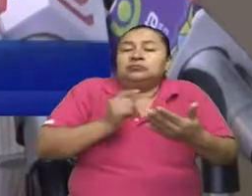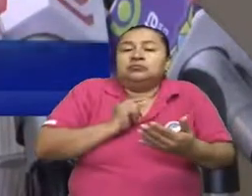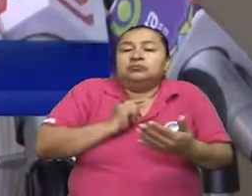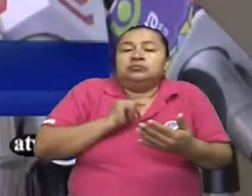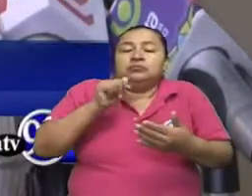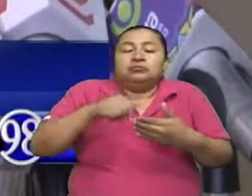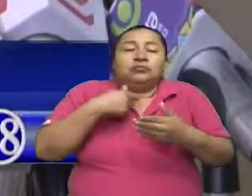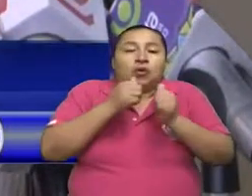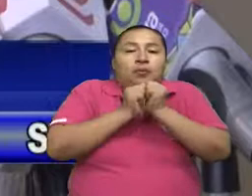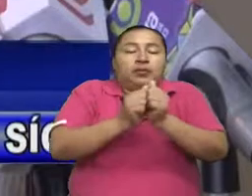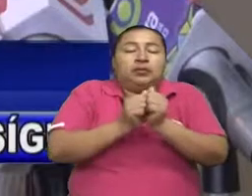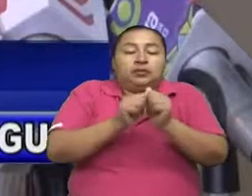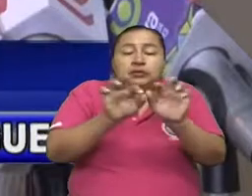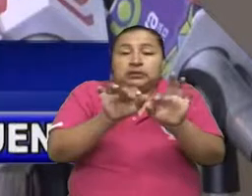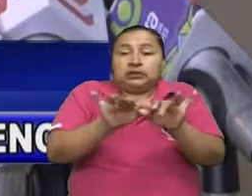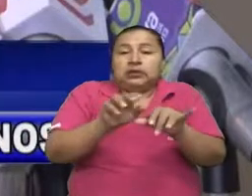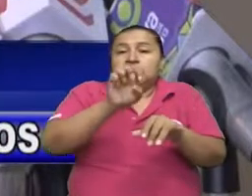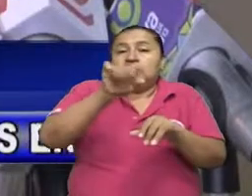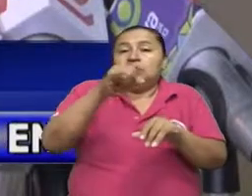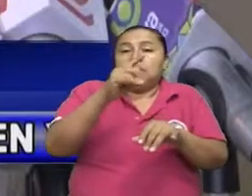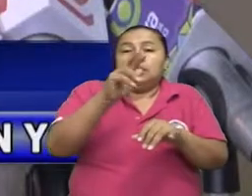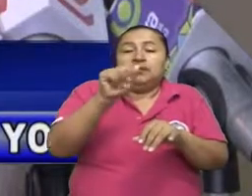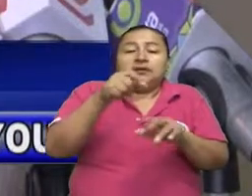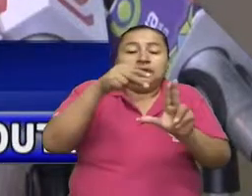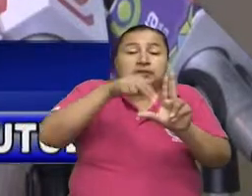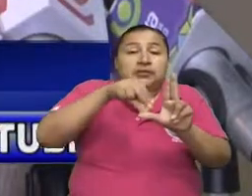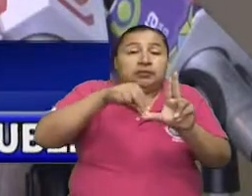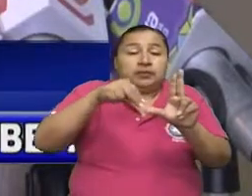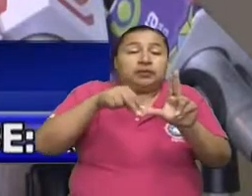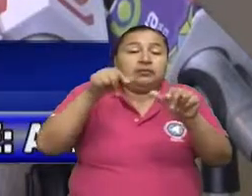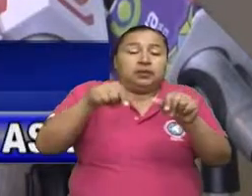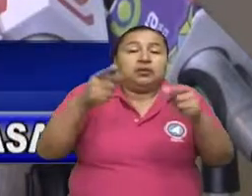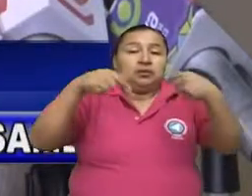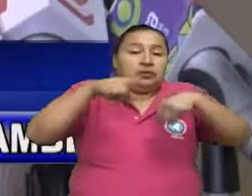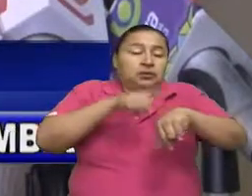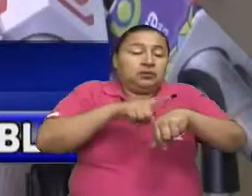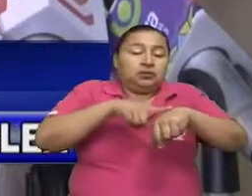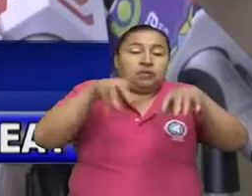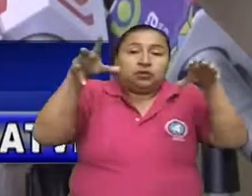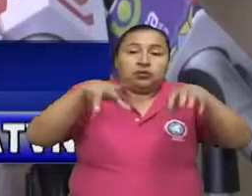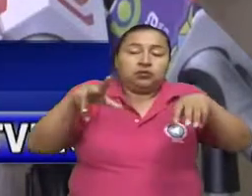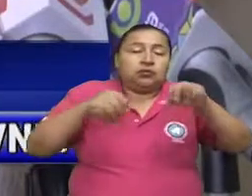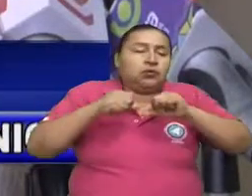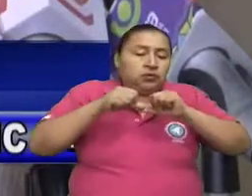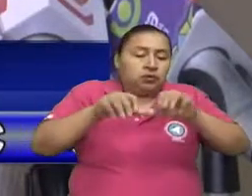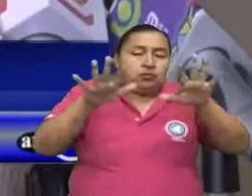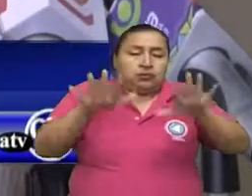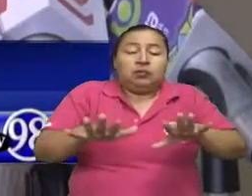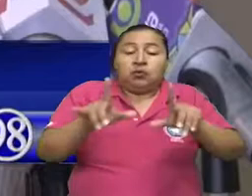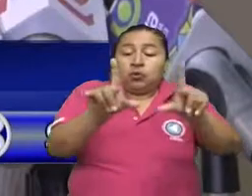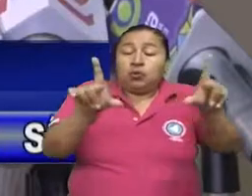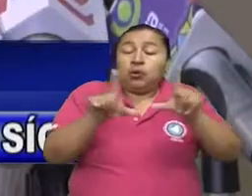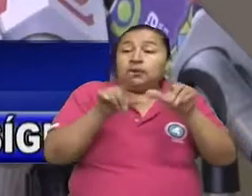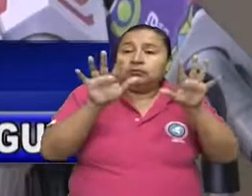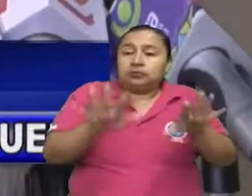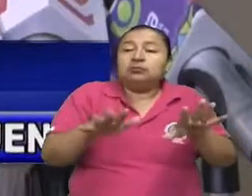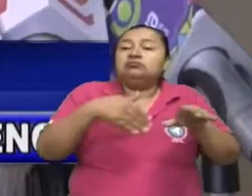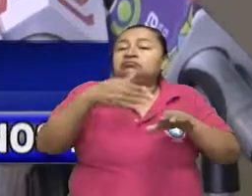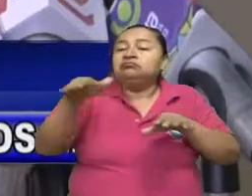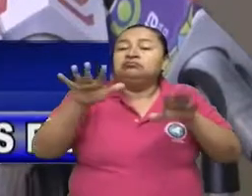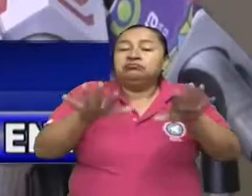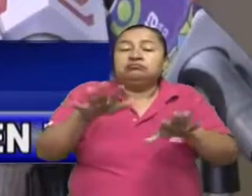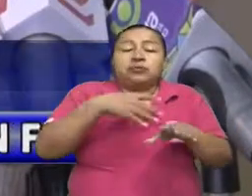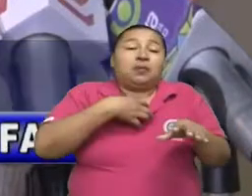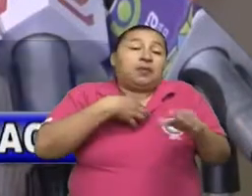los compañeros de la Secretaría Ejecutiva del SINAPRED, de que al momento de las lluvias permanezcamos en el sitio en donde estamos, permanezcamos en